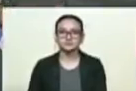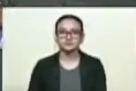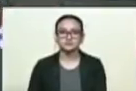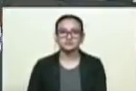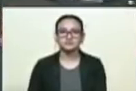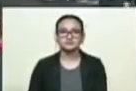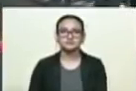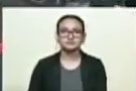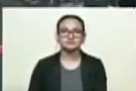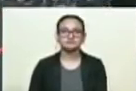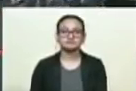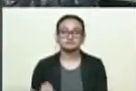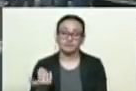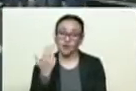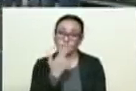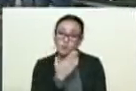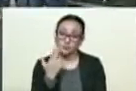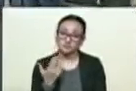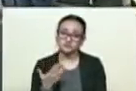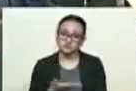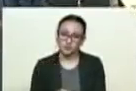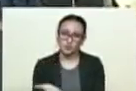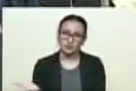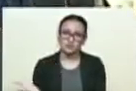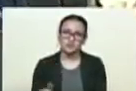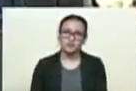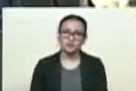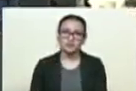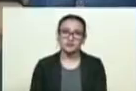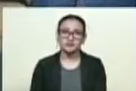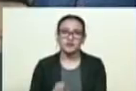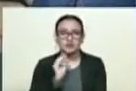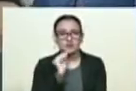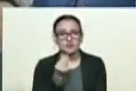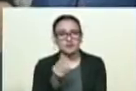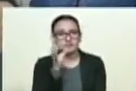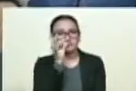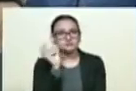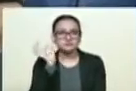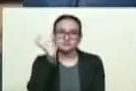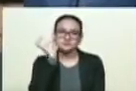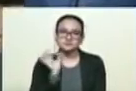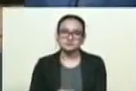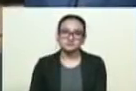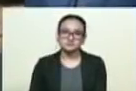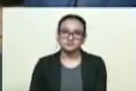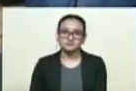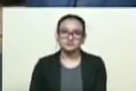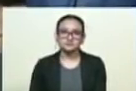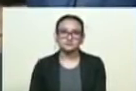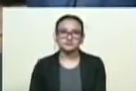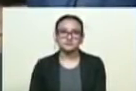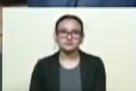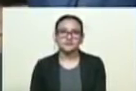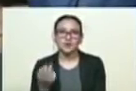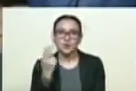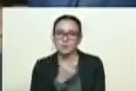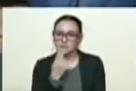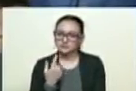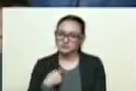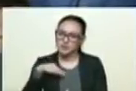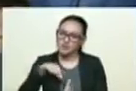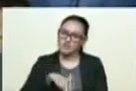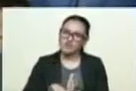¡Y estoy comprometido con ustedes! Muchachos, muchachas, estoy comprometido